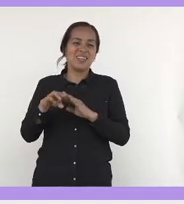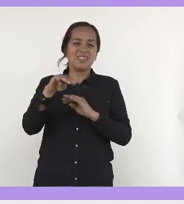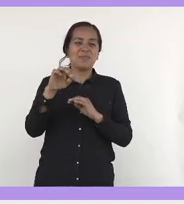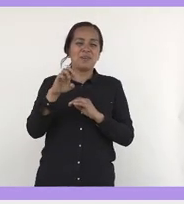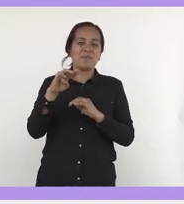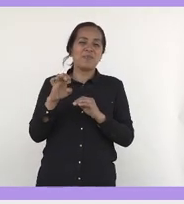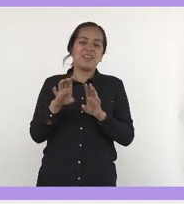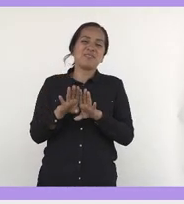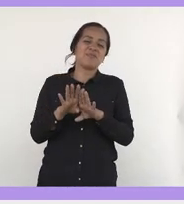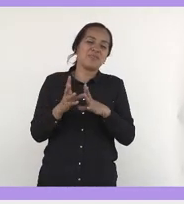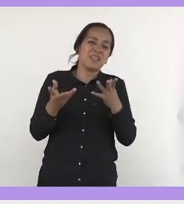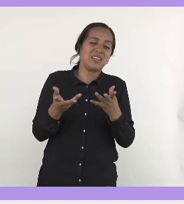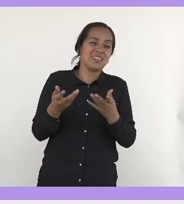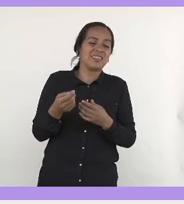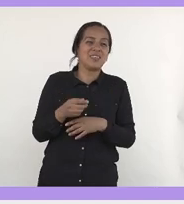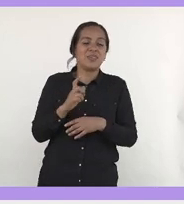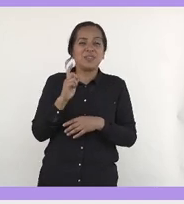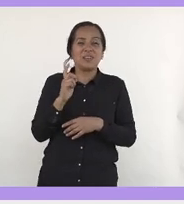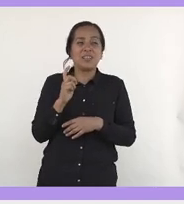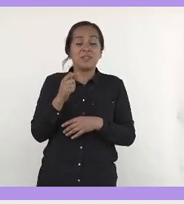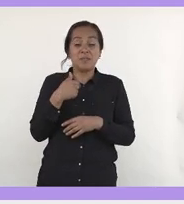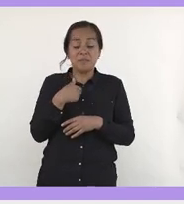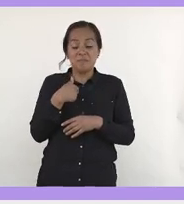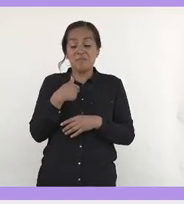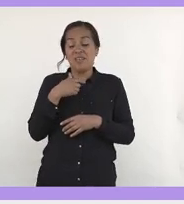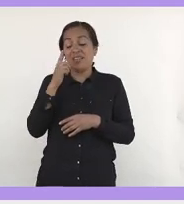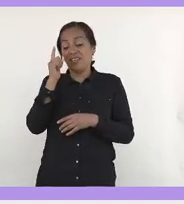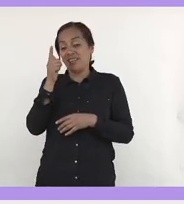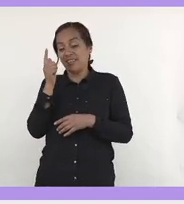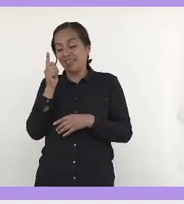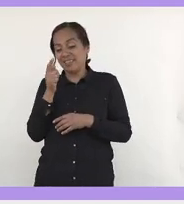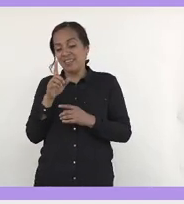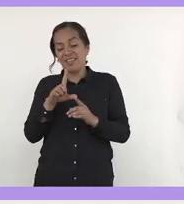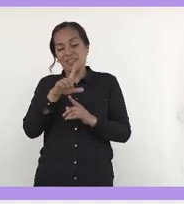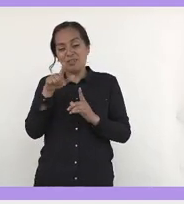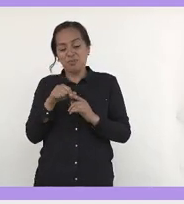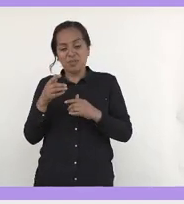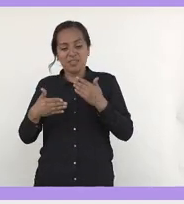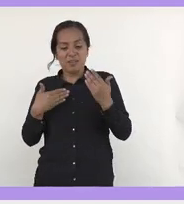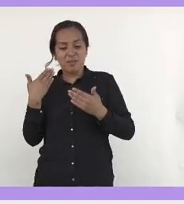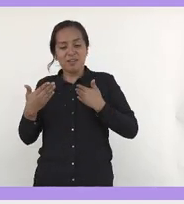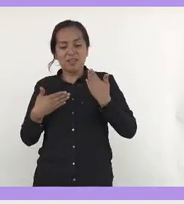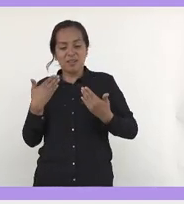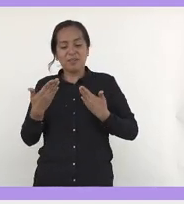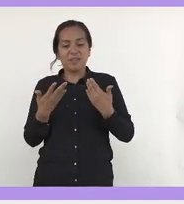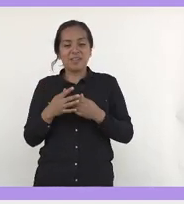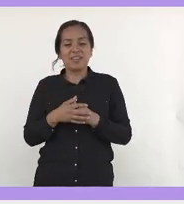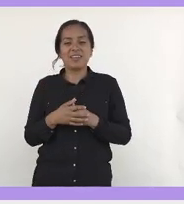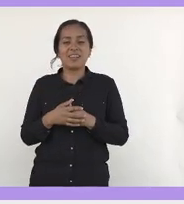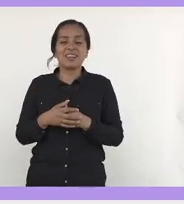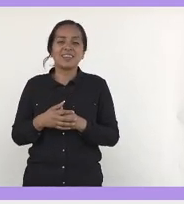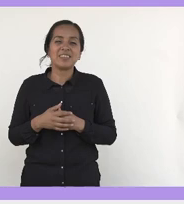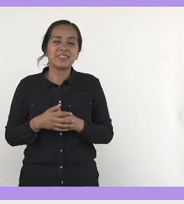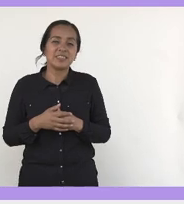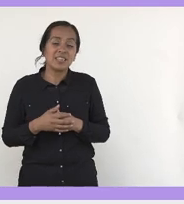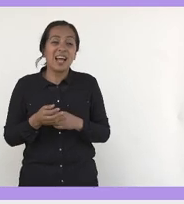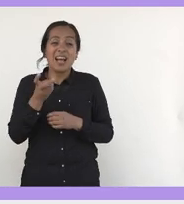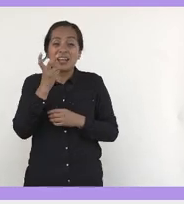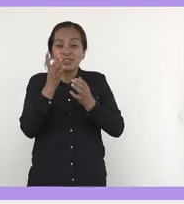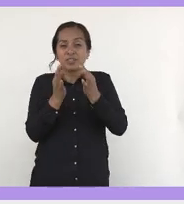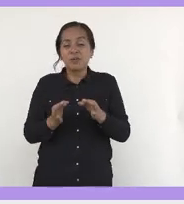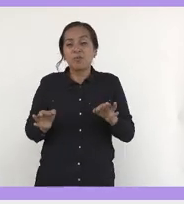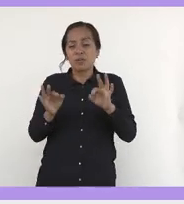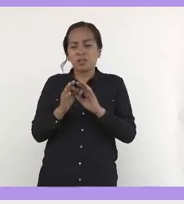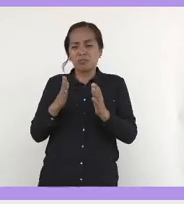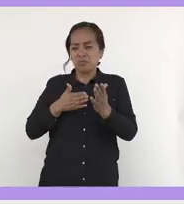fue en esto amigos es que si al final dije espero era mi era mi esperanza después lo demás fue divertirme no fui a pretender que me dieran trabajo de comentarista creo que eso fue lo importante